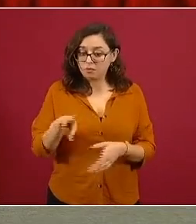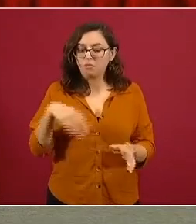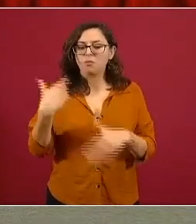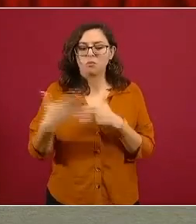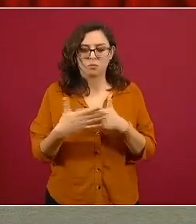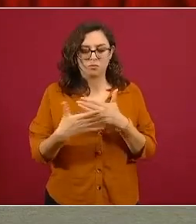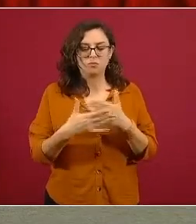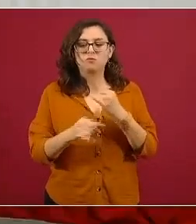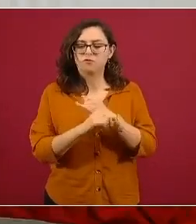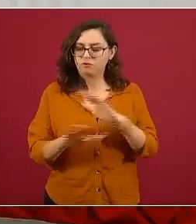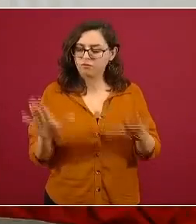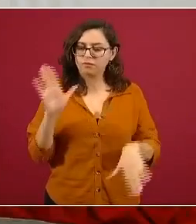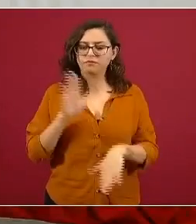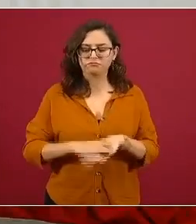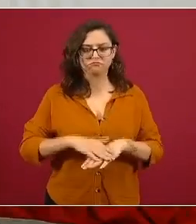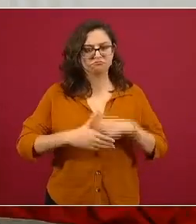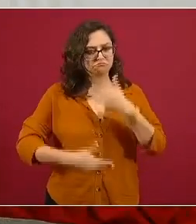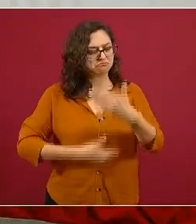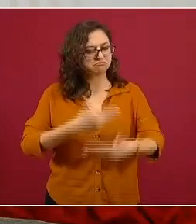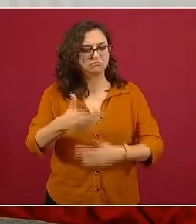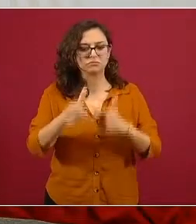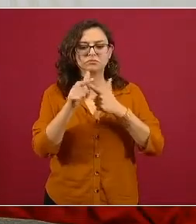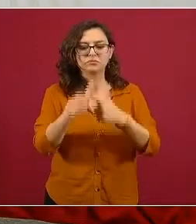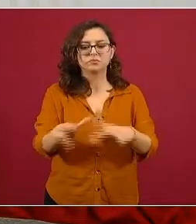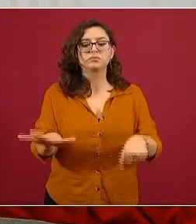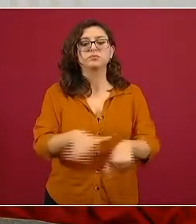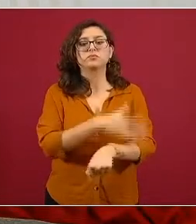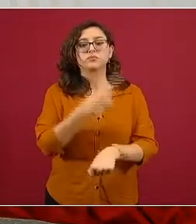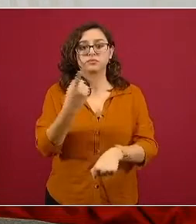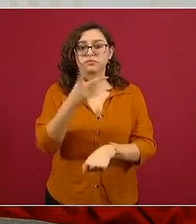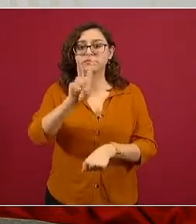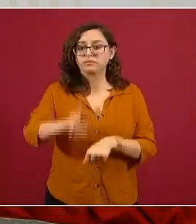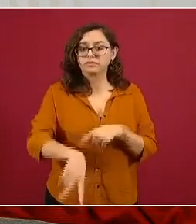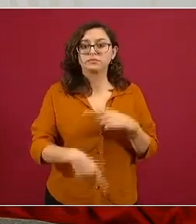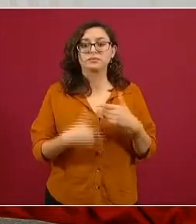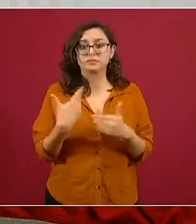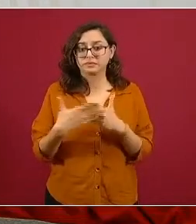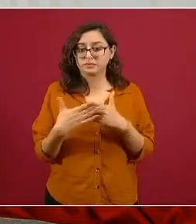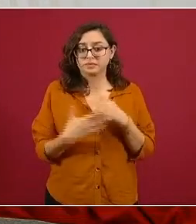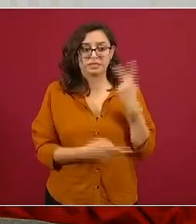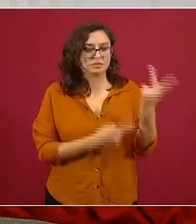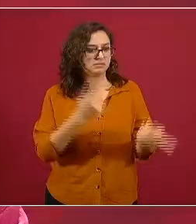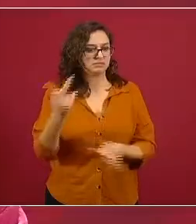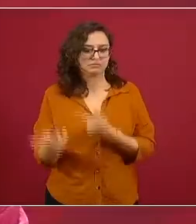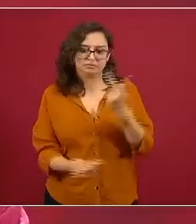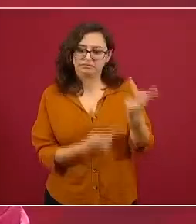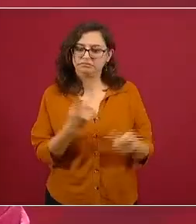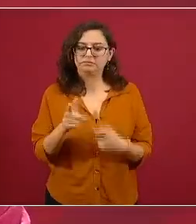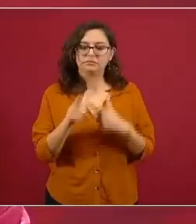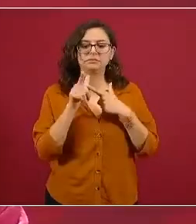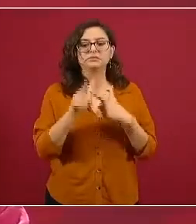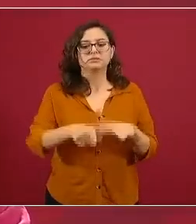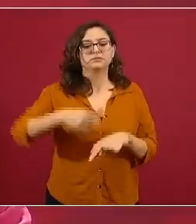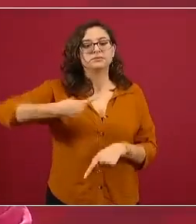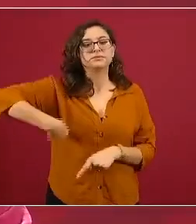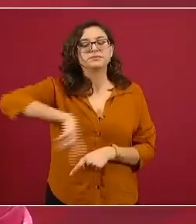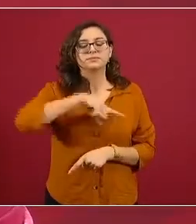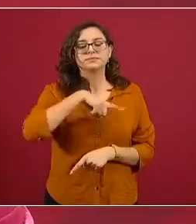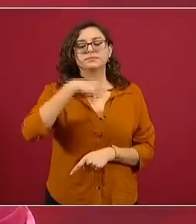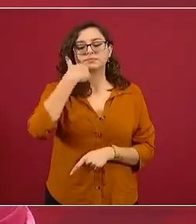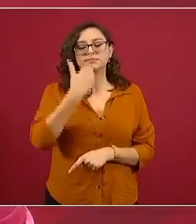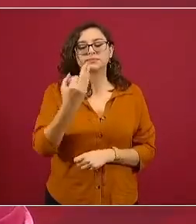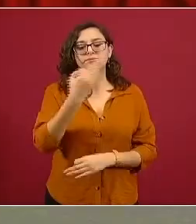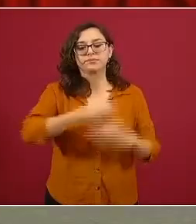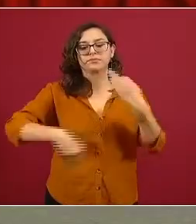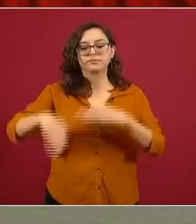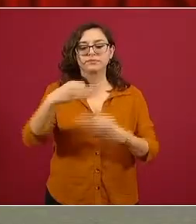Fin, porque nos parece que justo va a haber este tipo de preguntas y queremos que todos